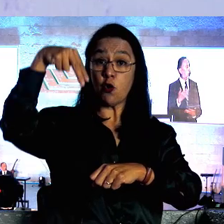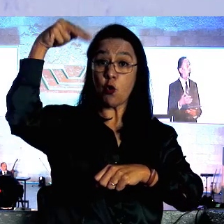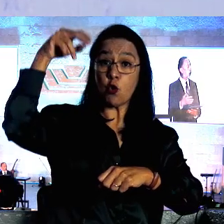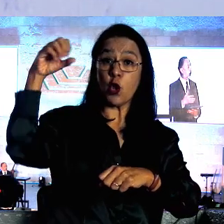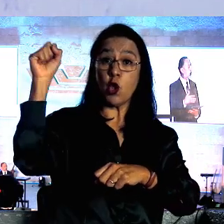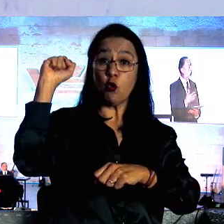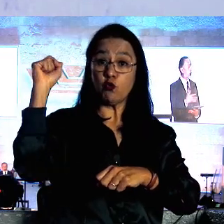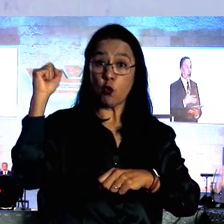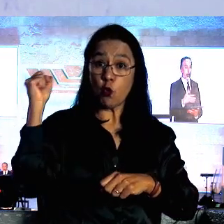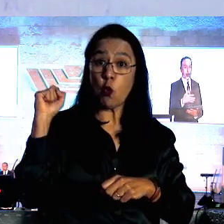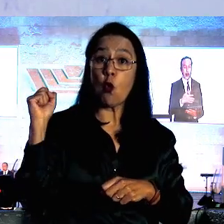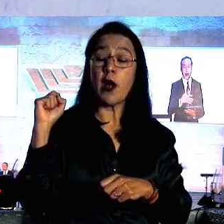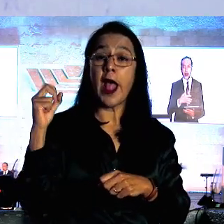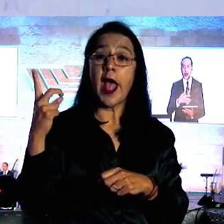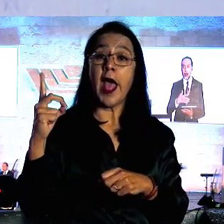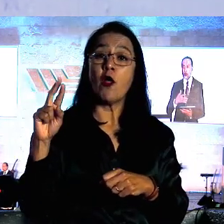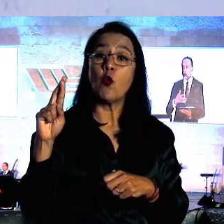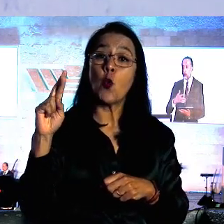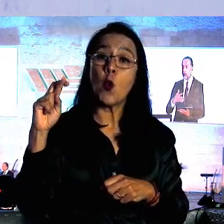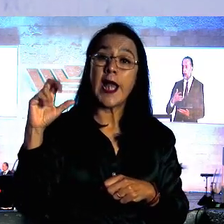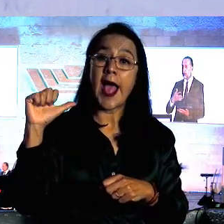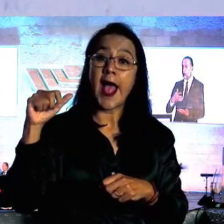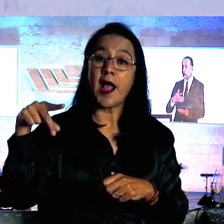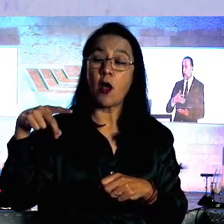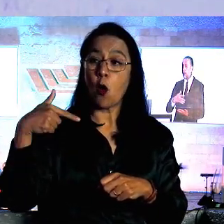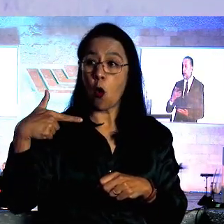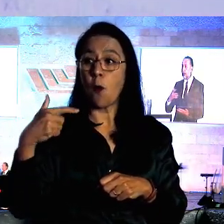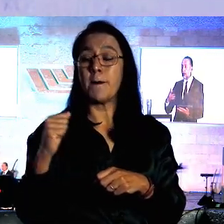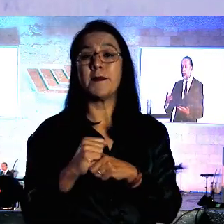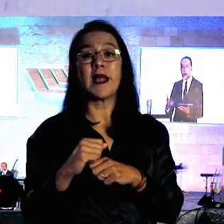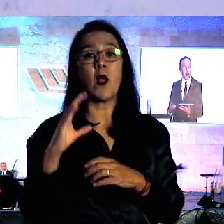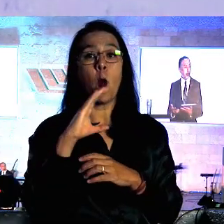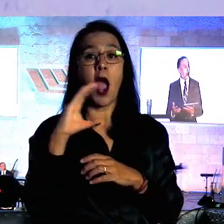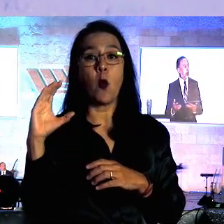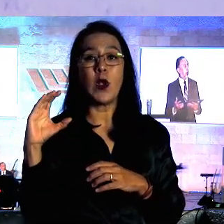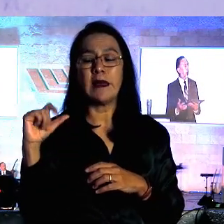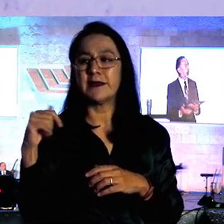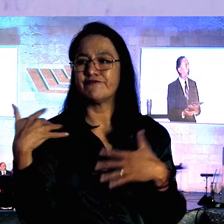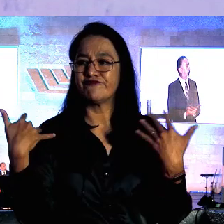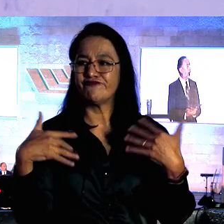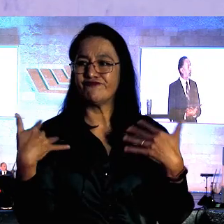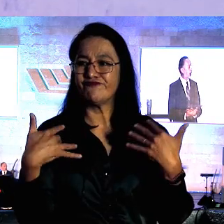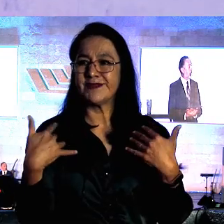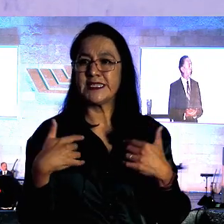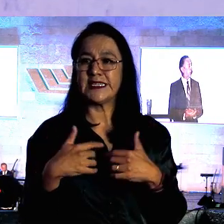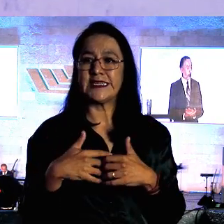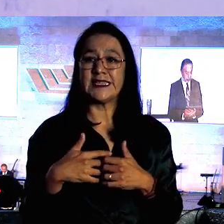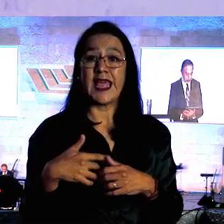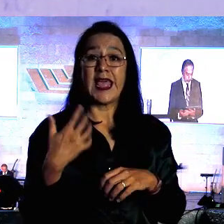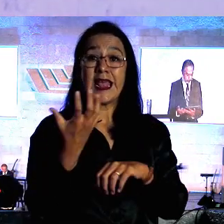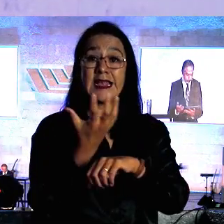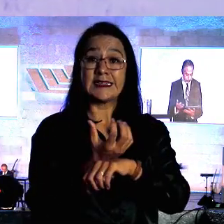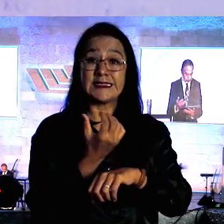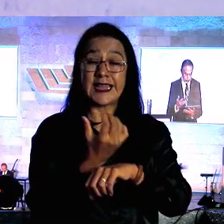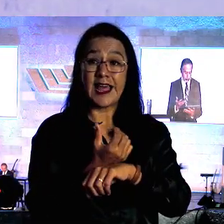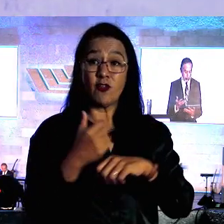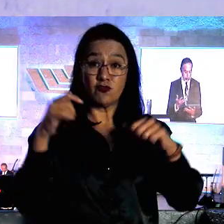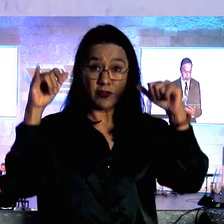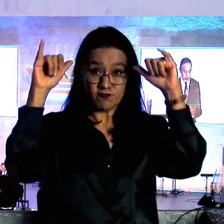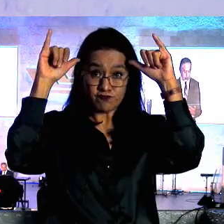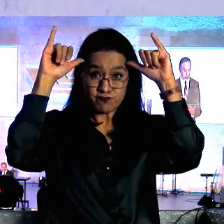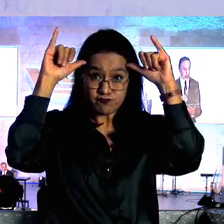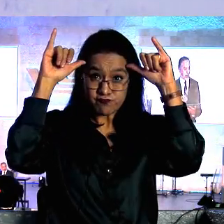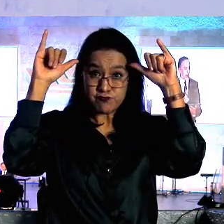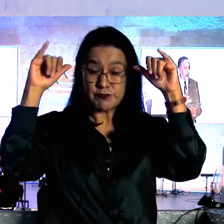Chihuahua, Coahuila, que son estados eminentemente ganaderos y que producen